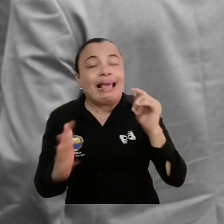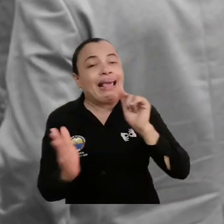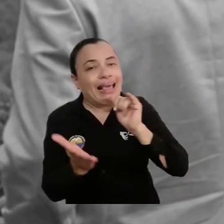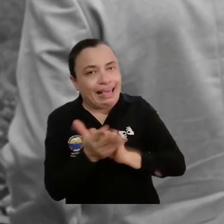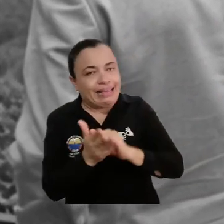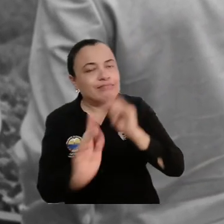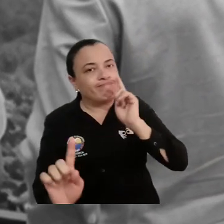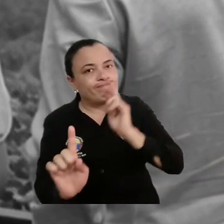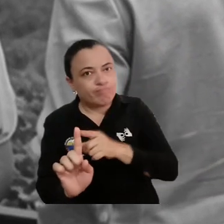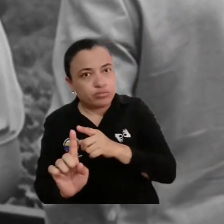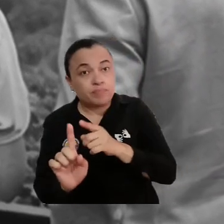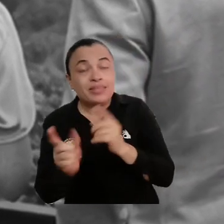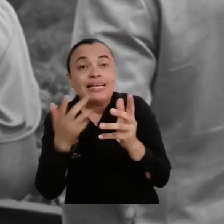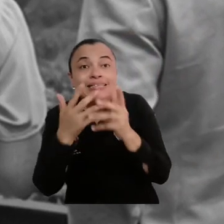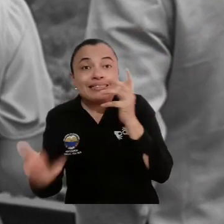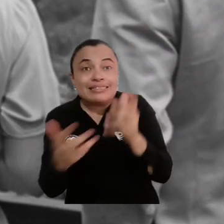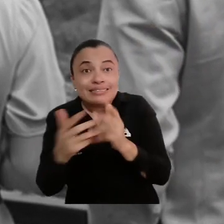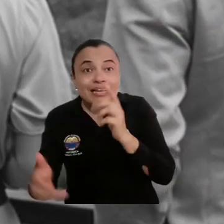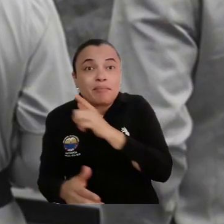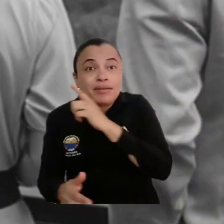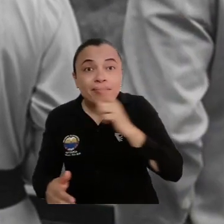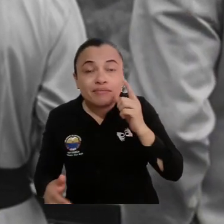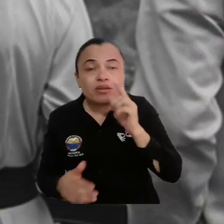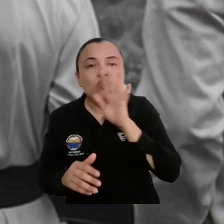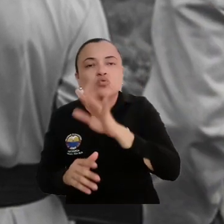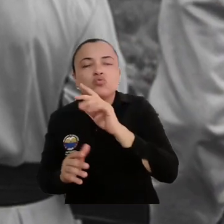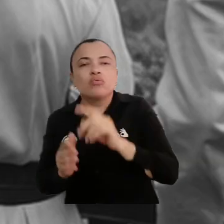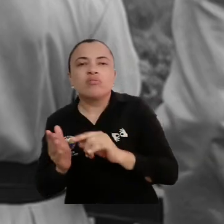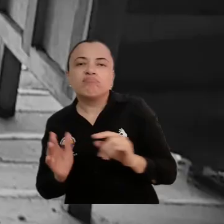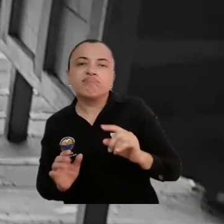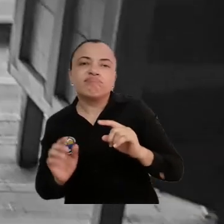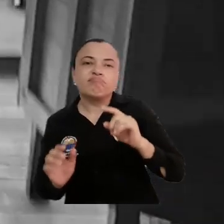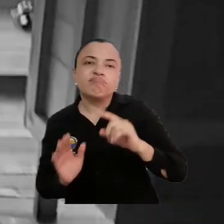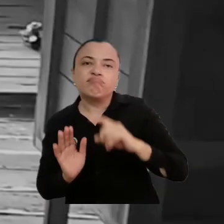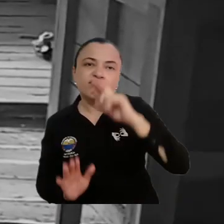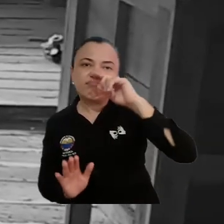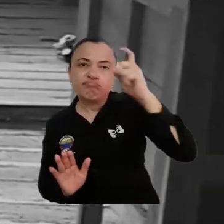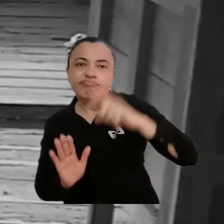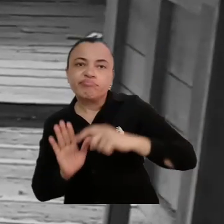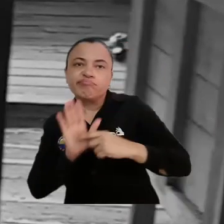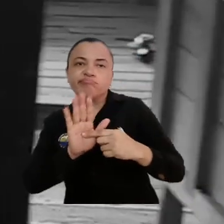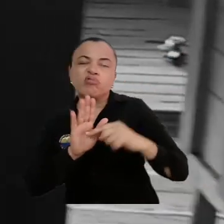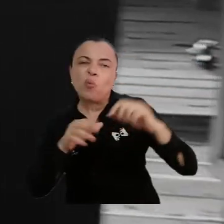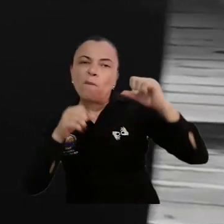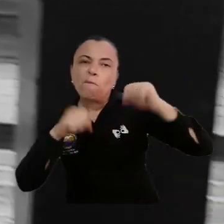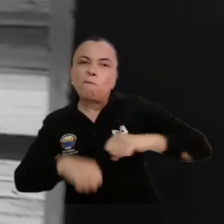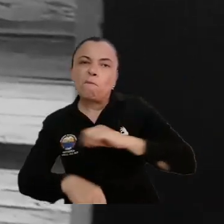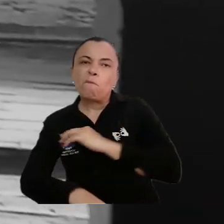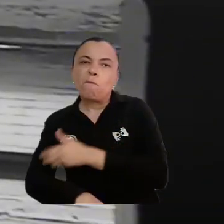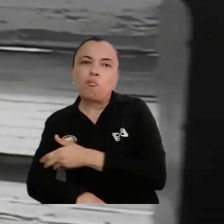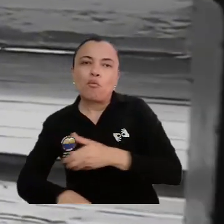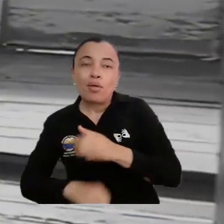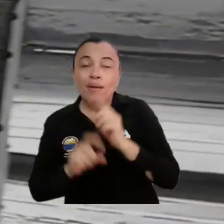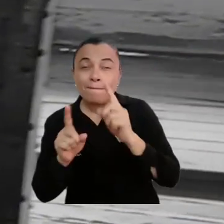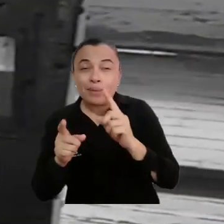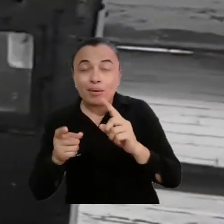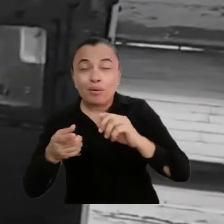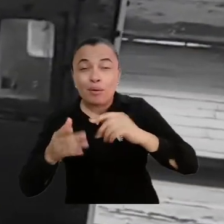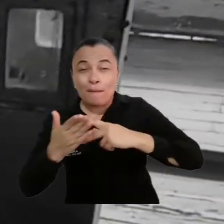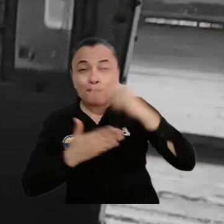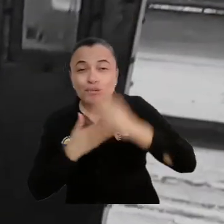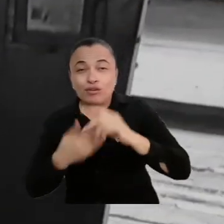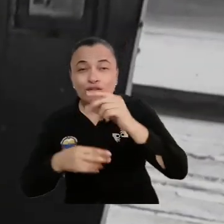sentido, el sistema hacendatario funcionaba más como un símbolo de estatus y poder que como un proyecto socialmente integrado al